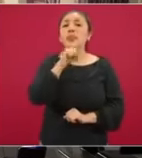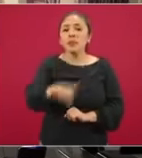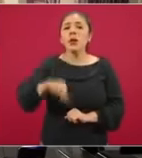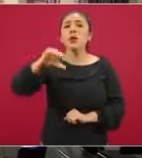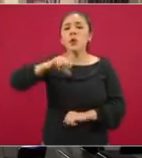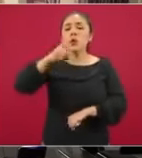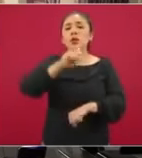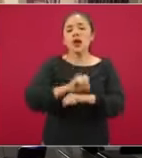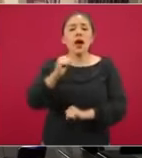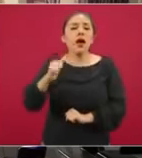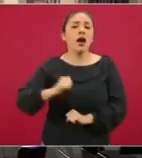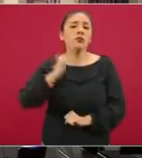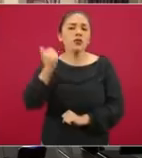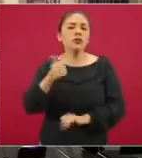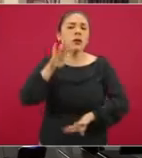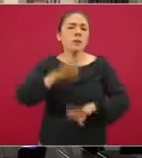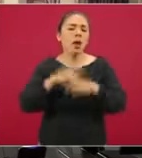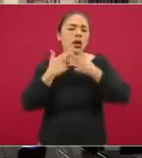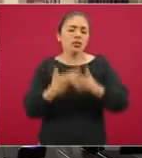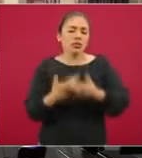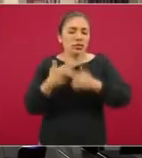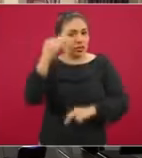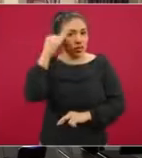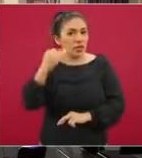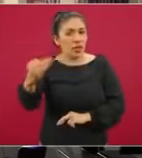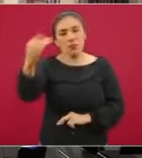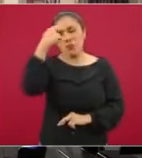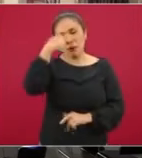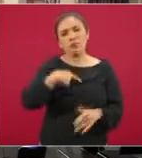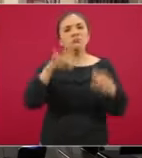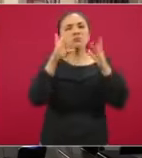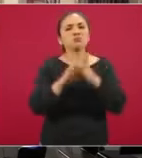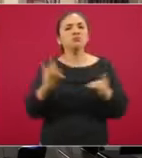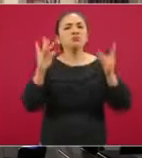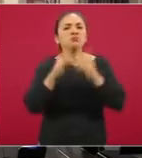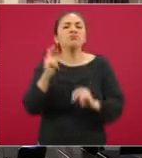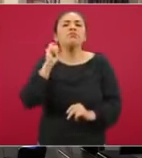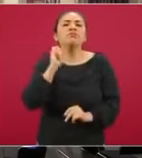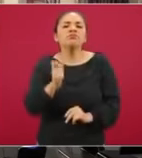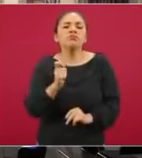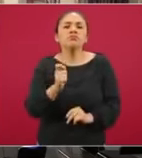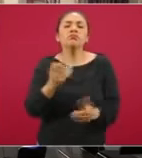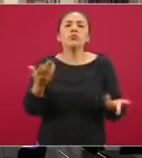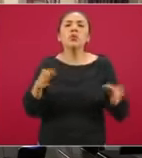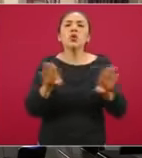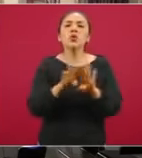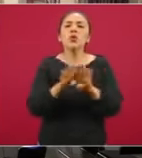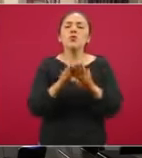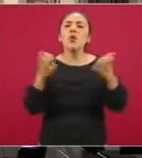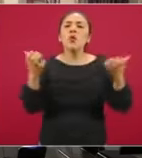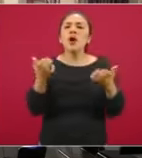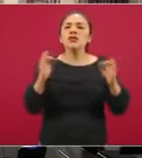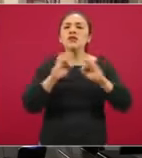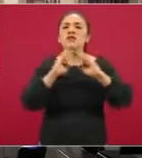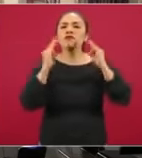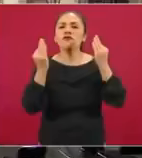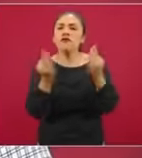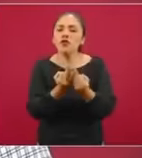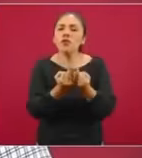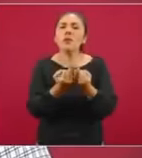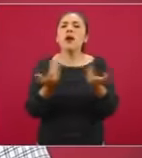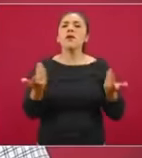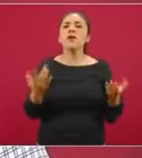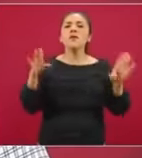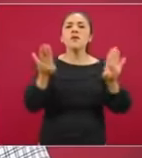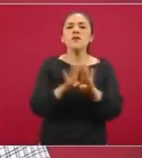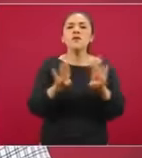también aprovecharemos un poco el tiempo para comentar en relación a la metodología y la